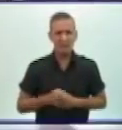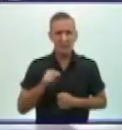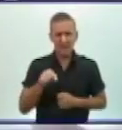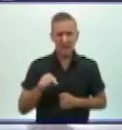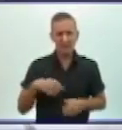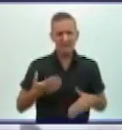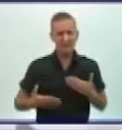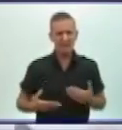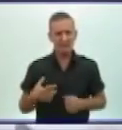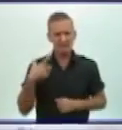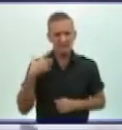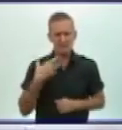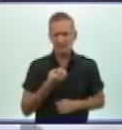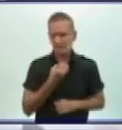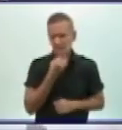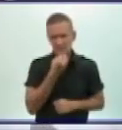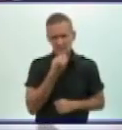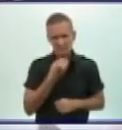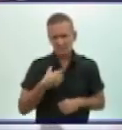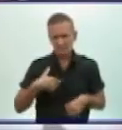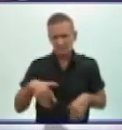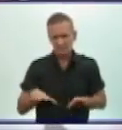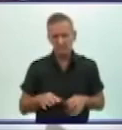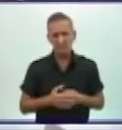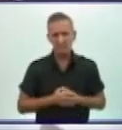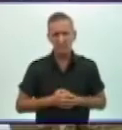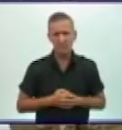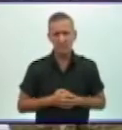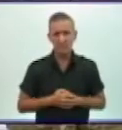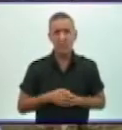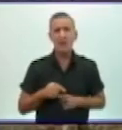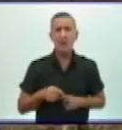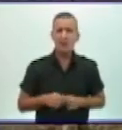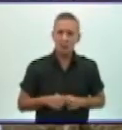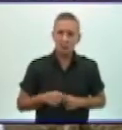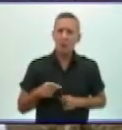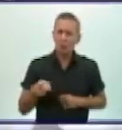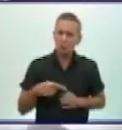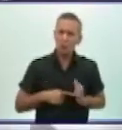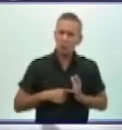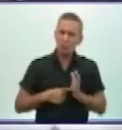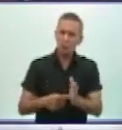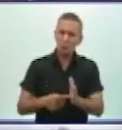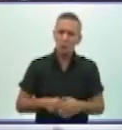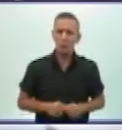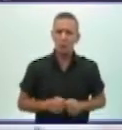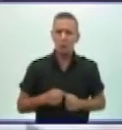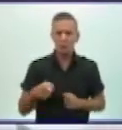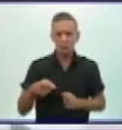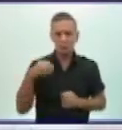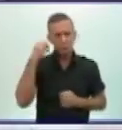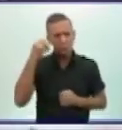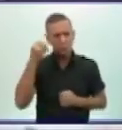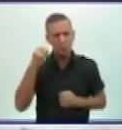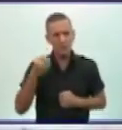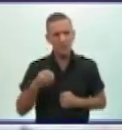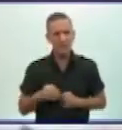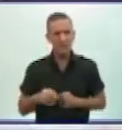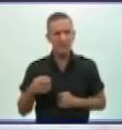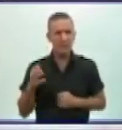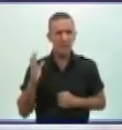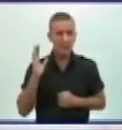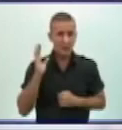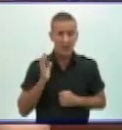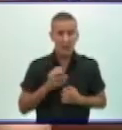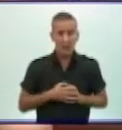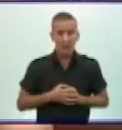interesa. Propon una y ver a ver si te la aceptan en el grupo. ¿Y tú crees que la escuchen? Pues no, propon una idea que tenga pies y cabezas.